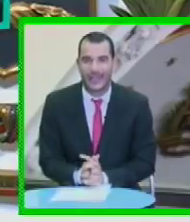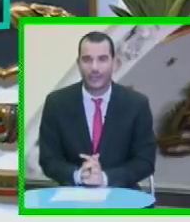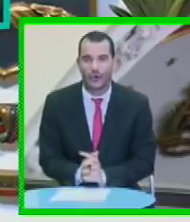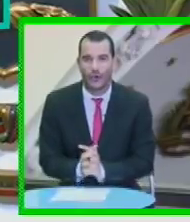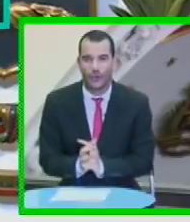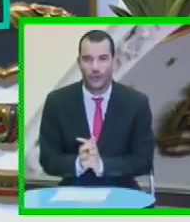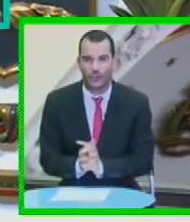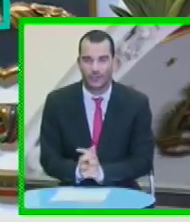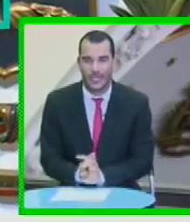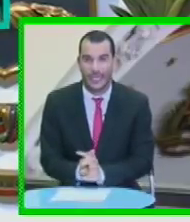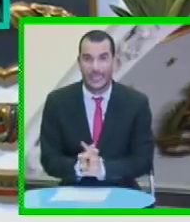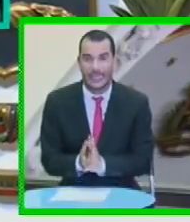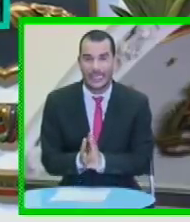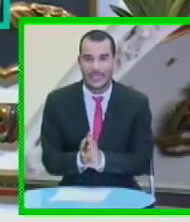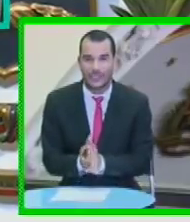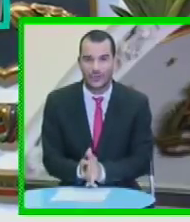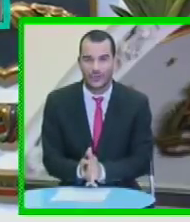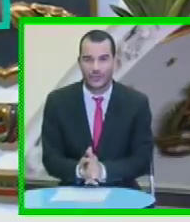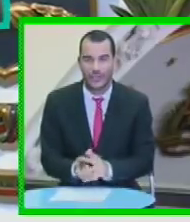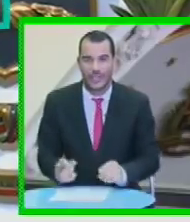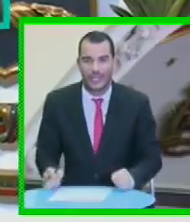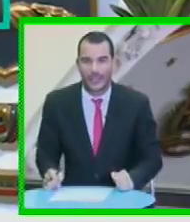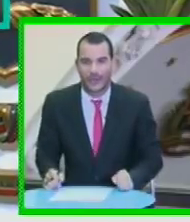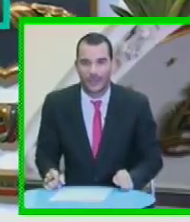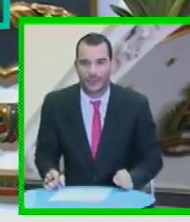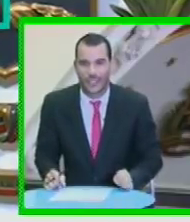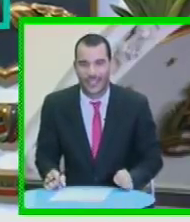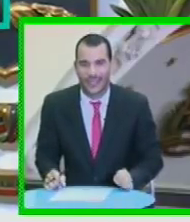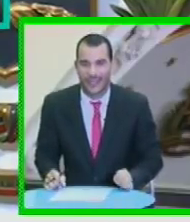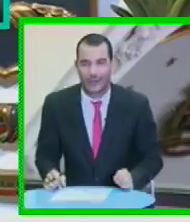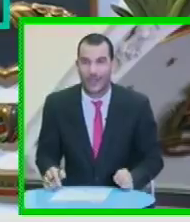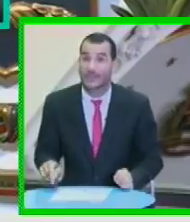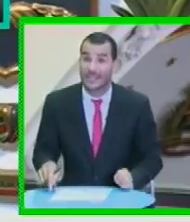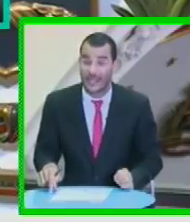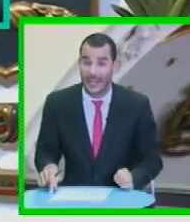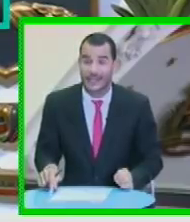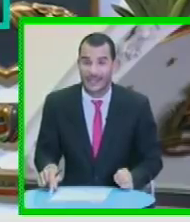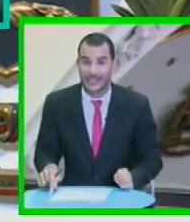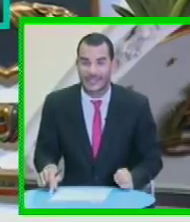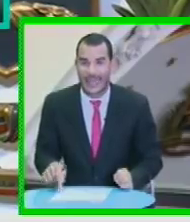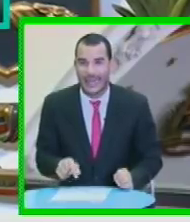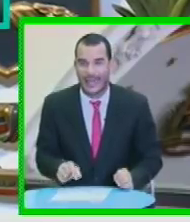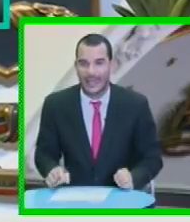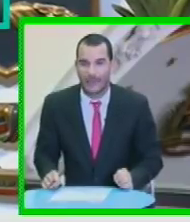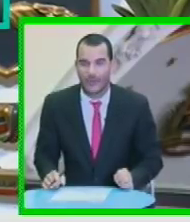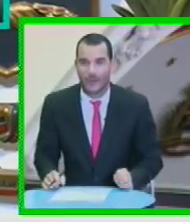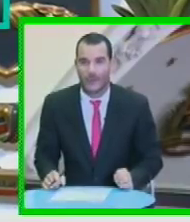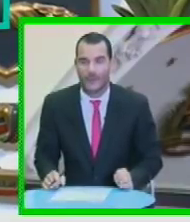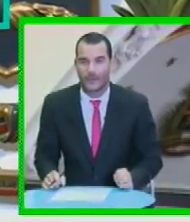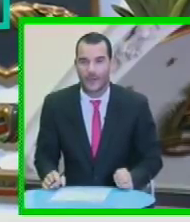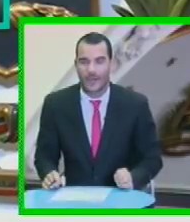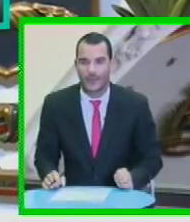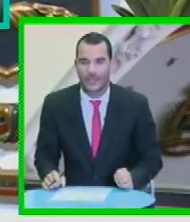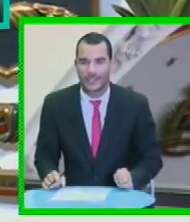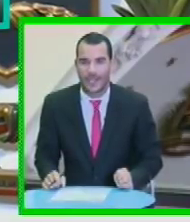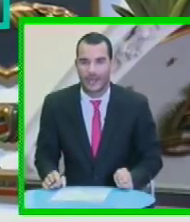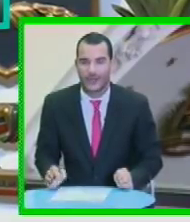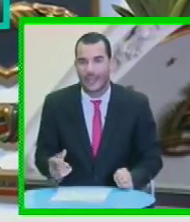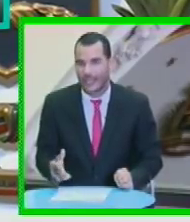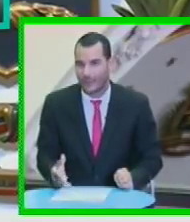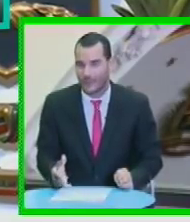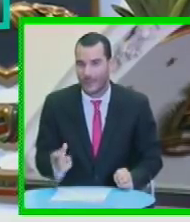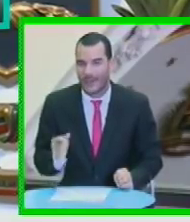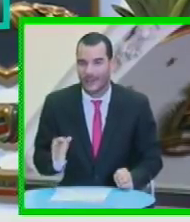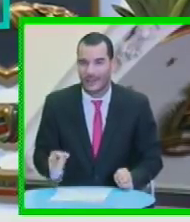primera de este año 2018. Recordemos que la ley de los CLAP sería la sexta ley aprobada por el poder